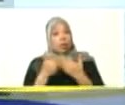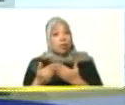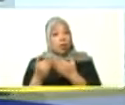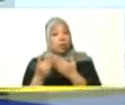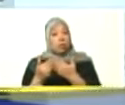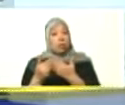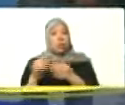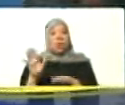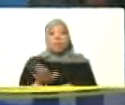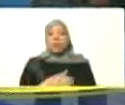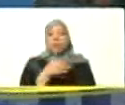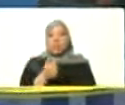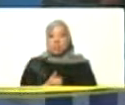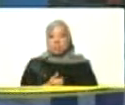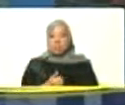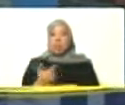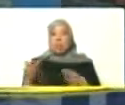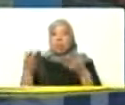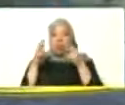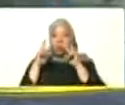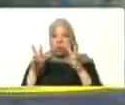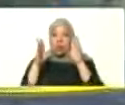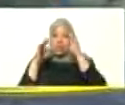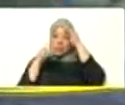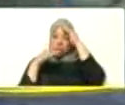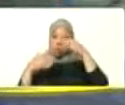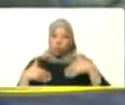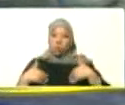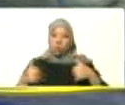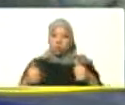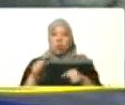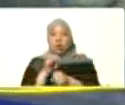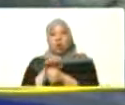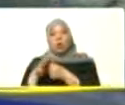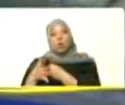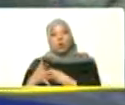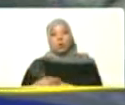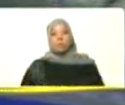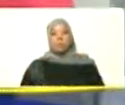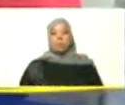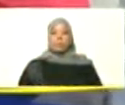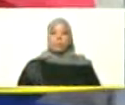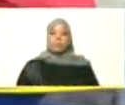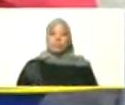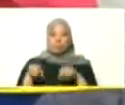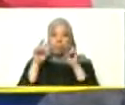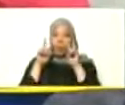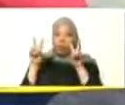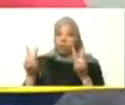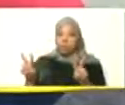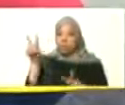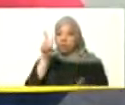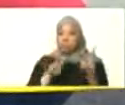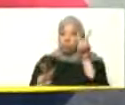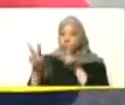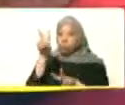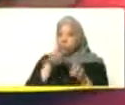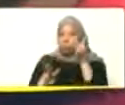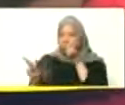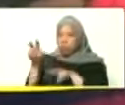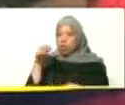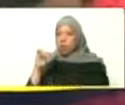el principal centro de atención de salud en el COVID. Presidente, yo me voy a mover para que usted vea el